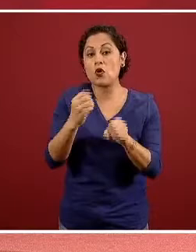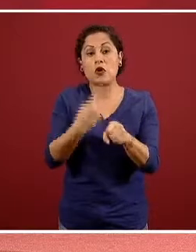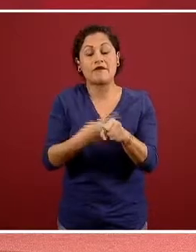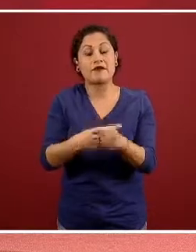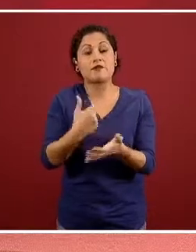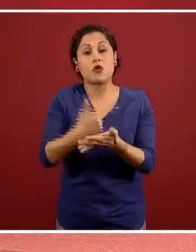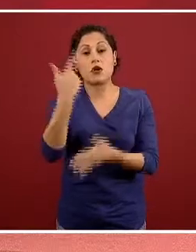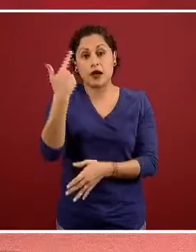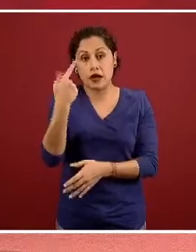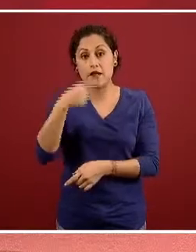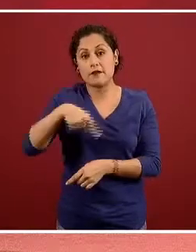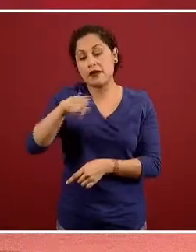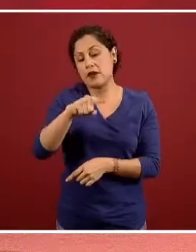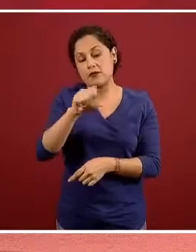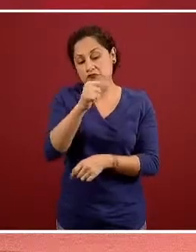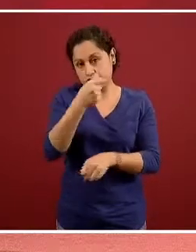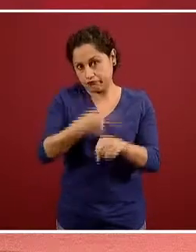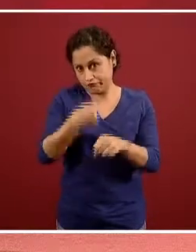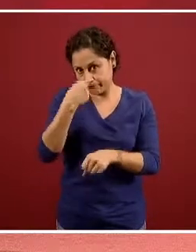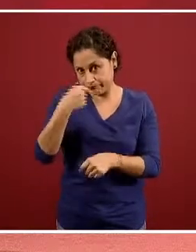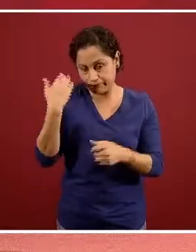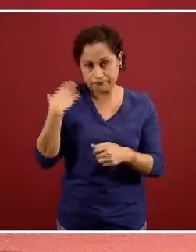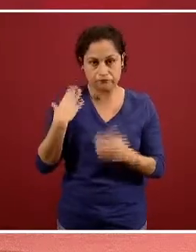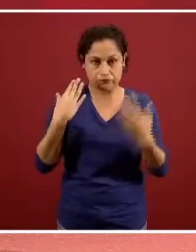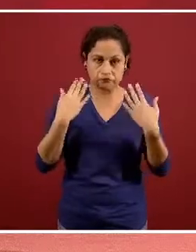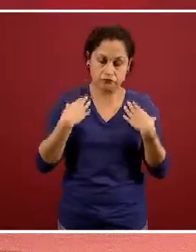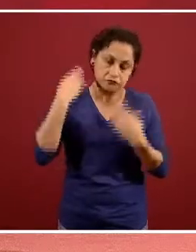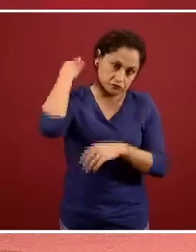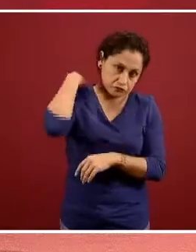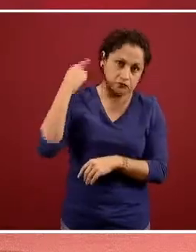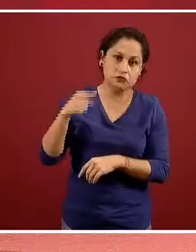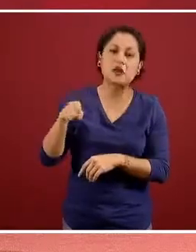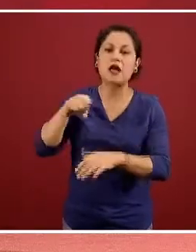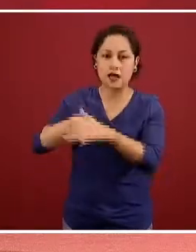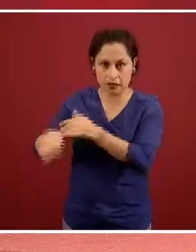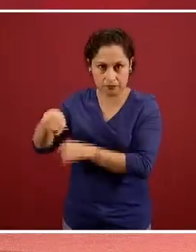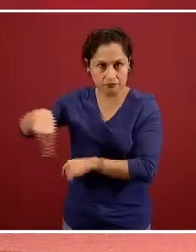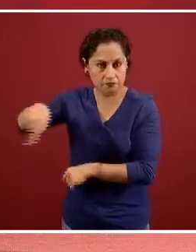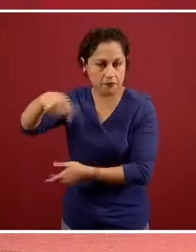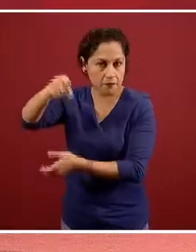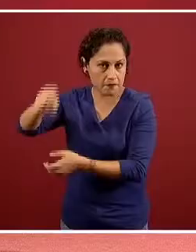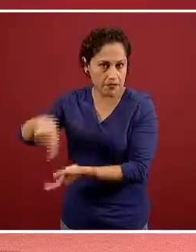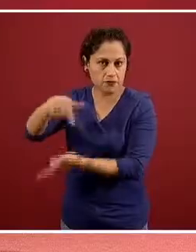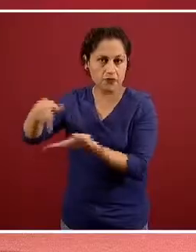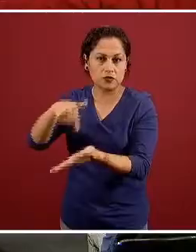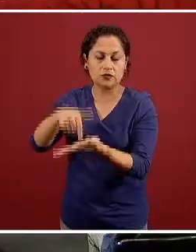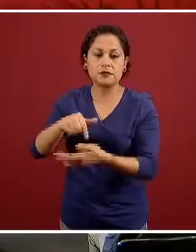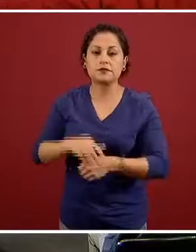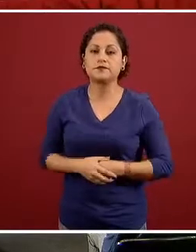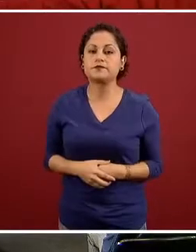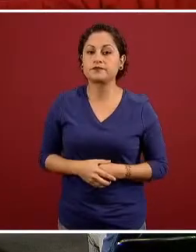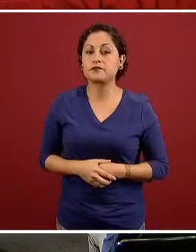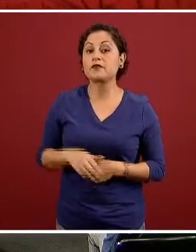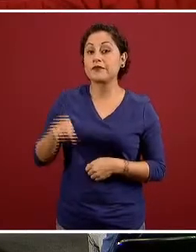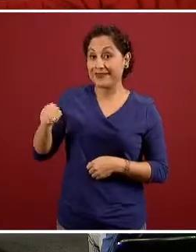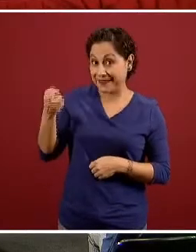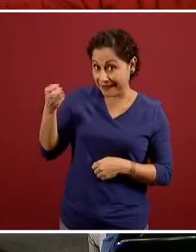crítico. El Instituto Nacional de Nutrición es el segundo hospital que fue elegido como